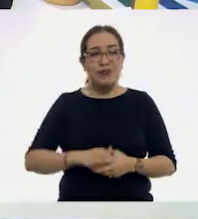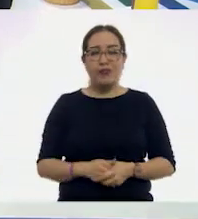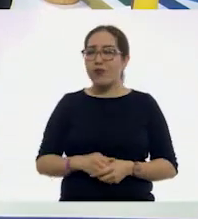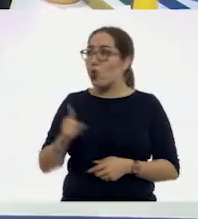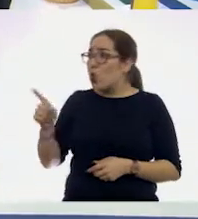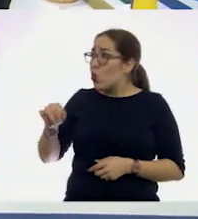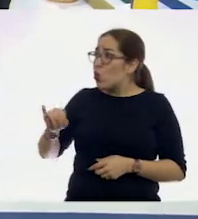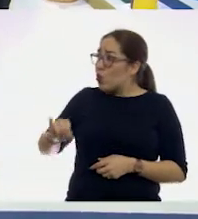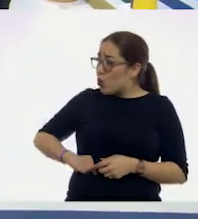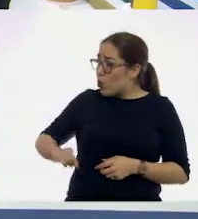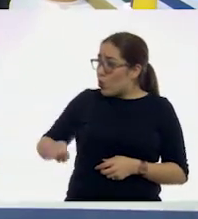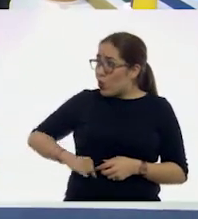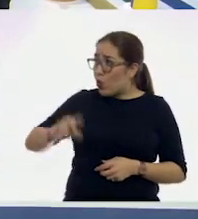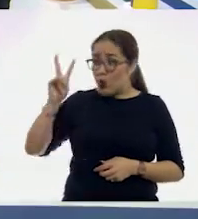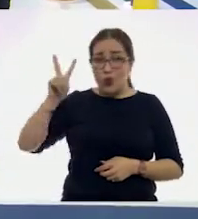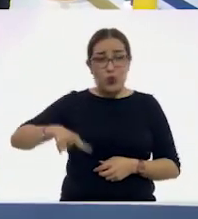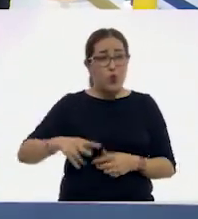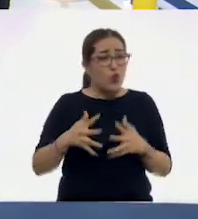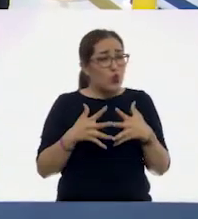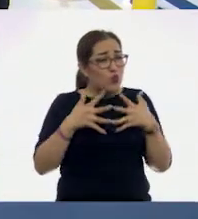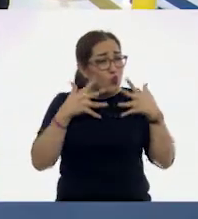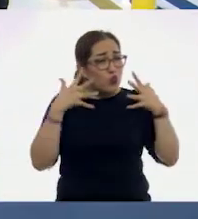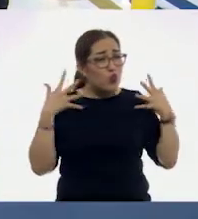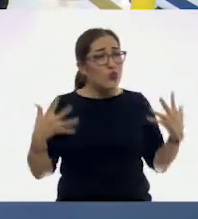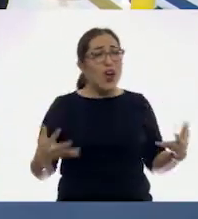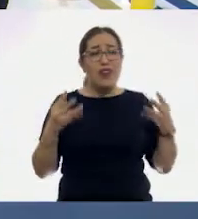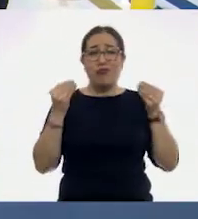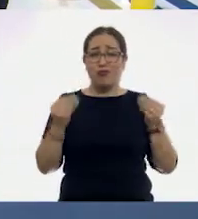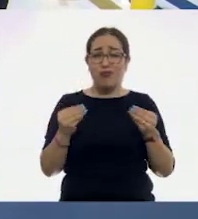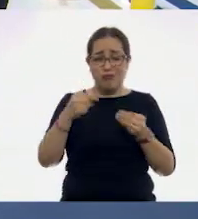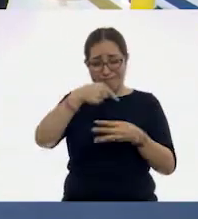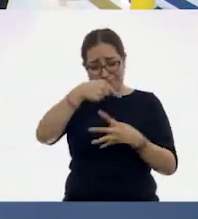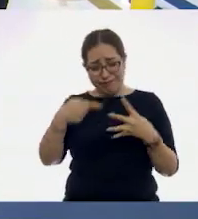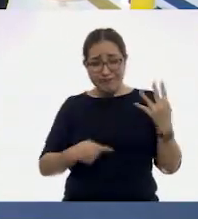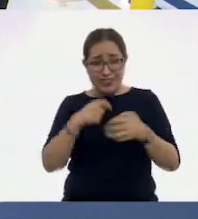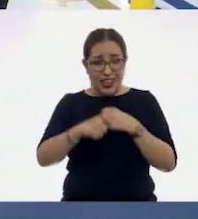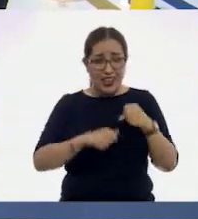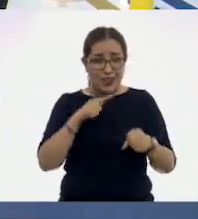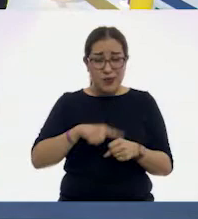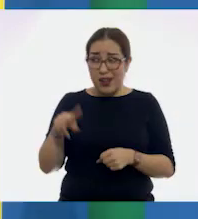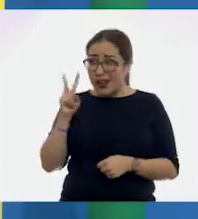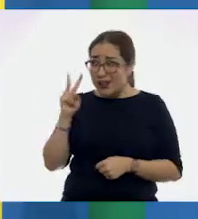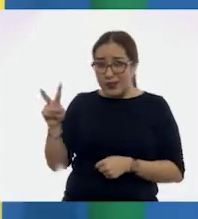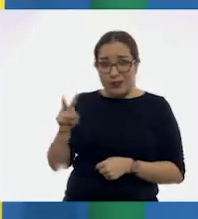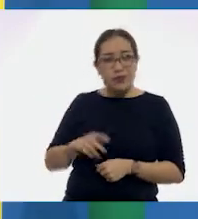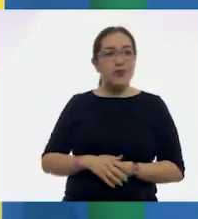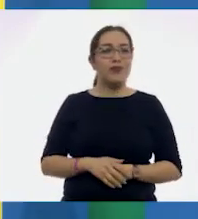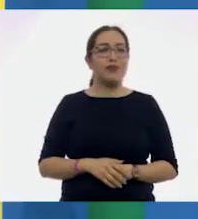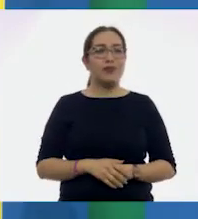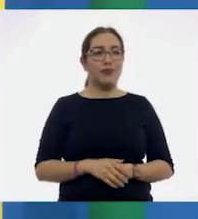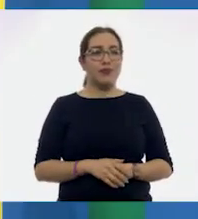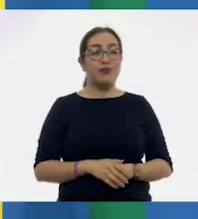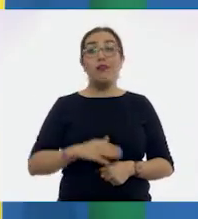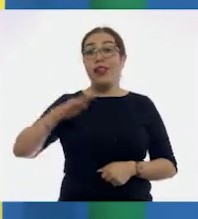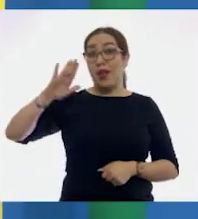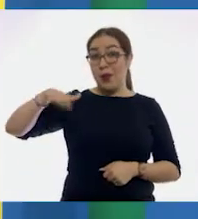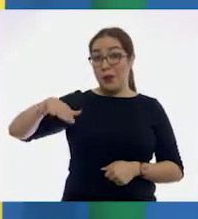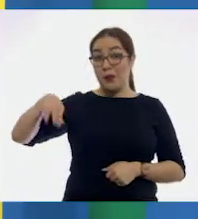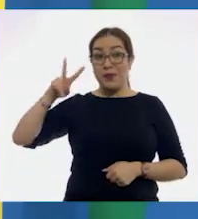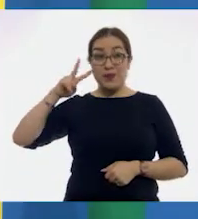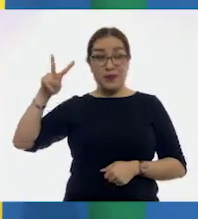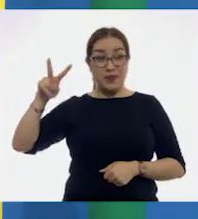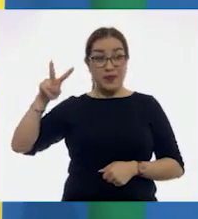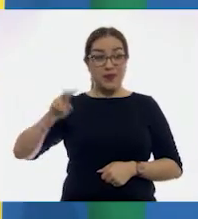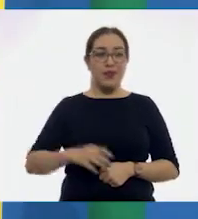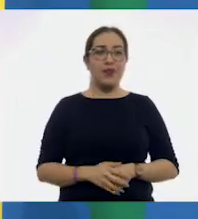¡Qué interesante! Es asombroso la variedad de animales que pudimos observar en el video. Lo que acabamos de ver